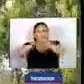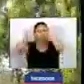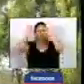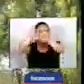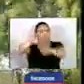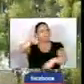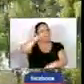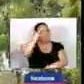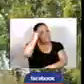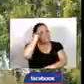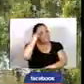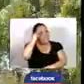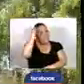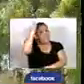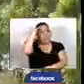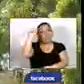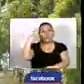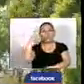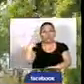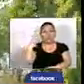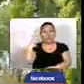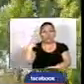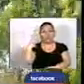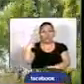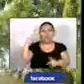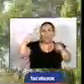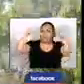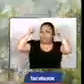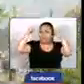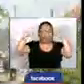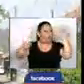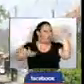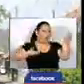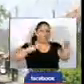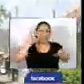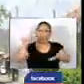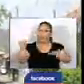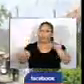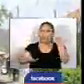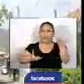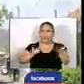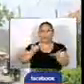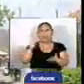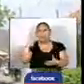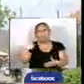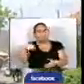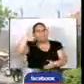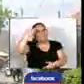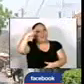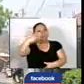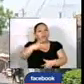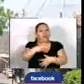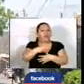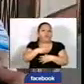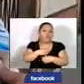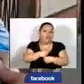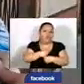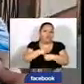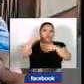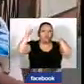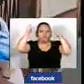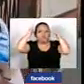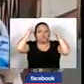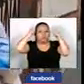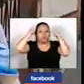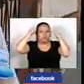Imagínense las muchachas que andan con ventas en las calles, quizás con confianza que no se les va a destapar, pero el viento les